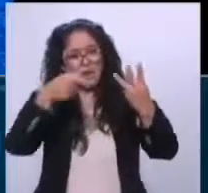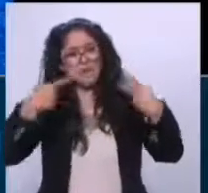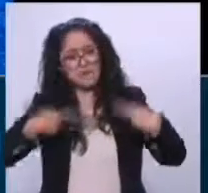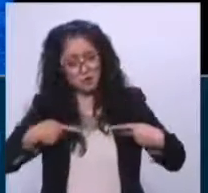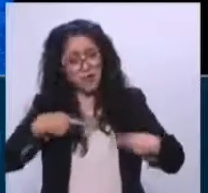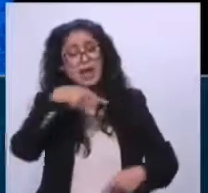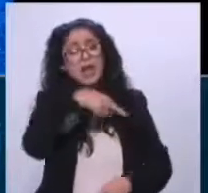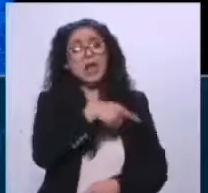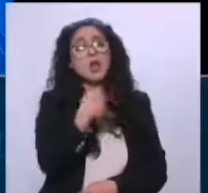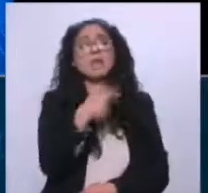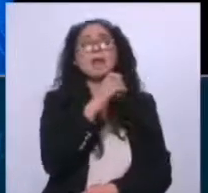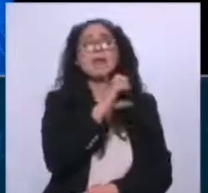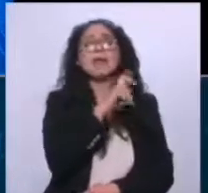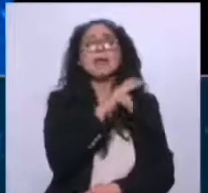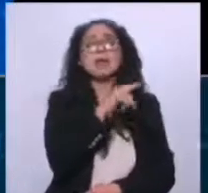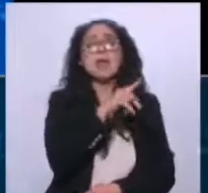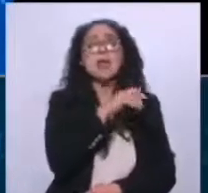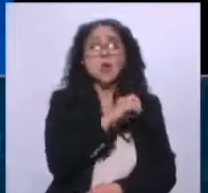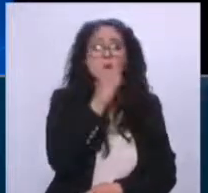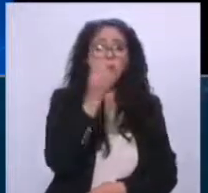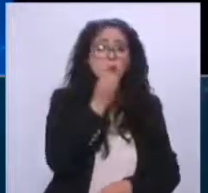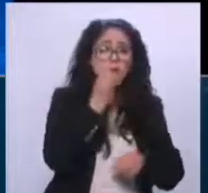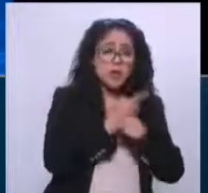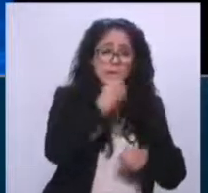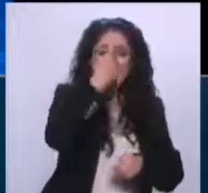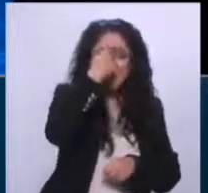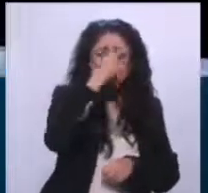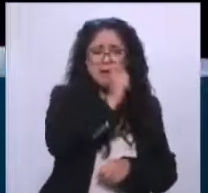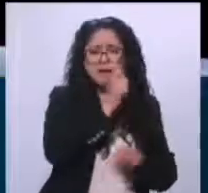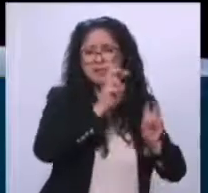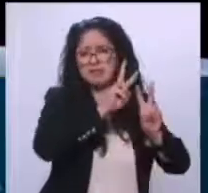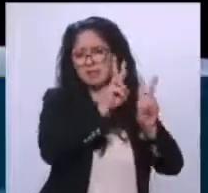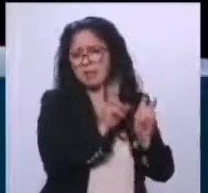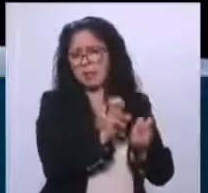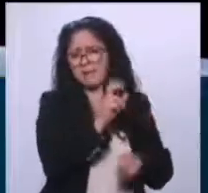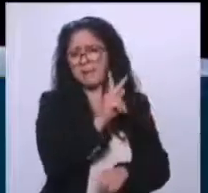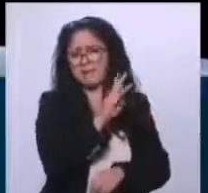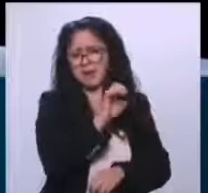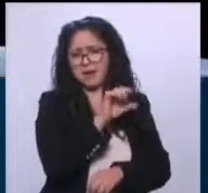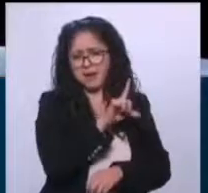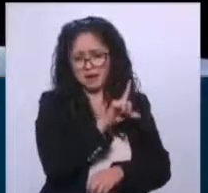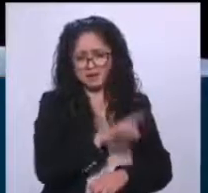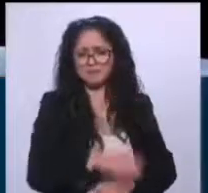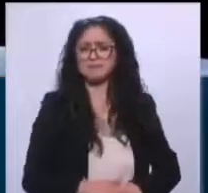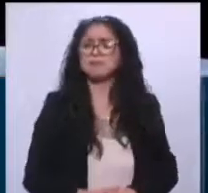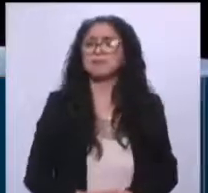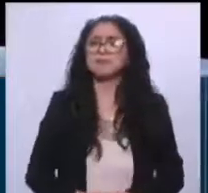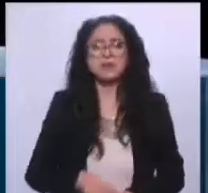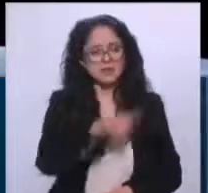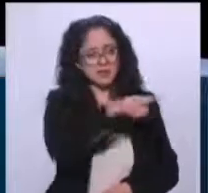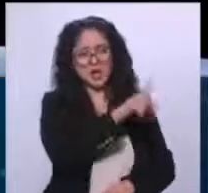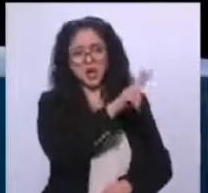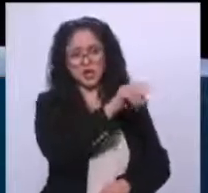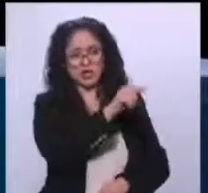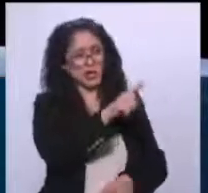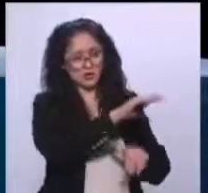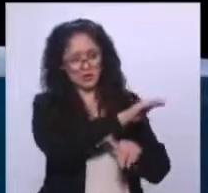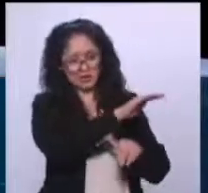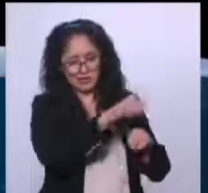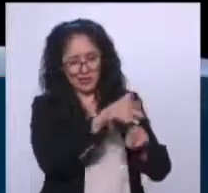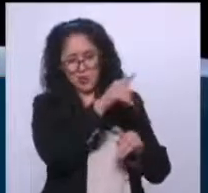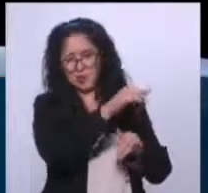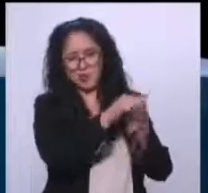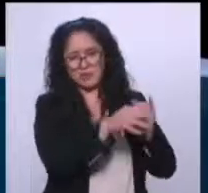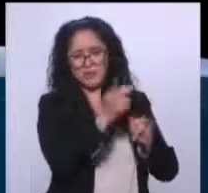y también es un medio alternativo de solución en materia penal. Finalmente, de este caso, para pasar a los que sigue rápidamente, abogado, ¿por qué a